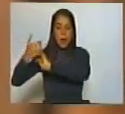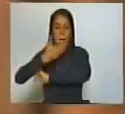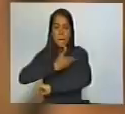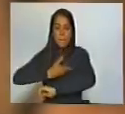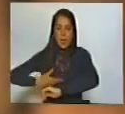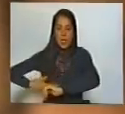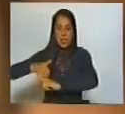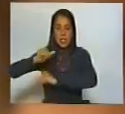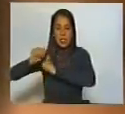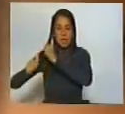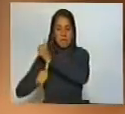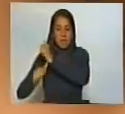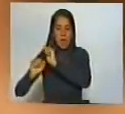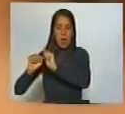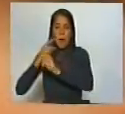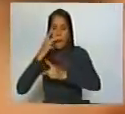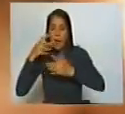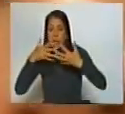Estados Unidos nos visite.